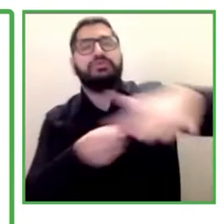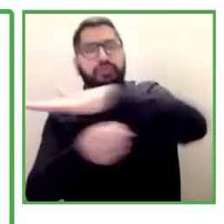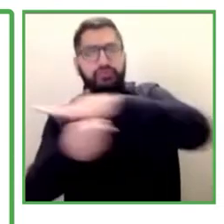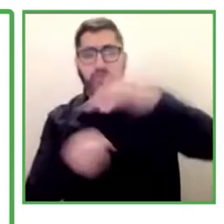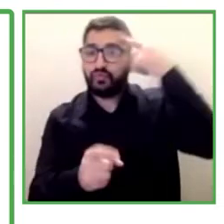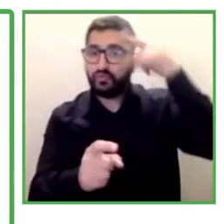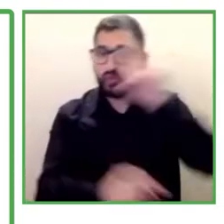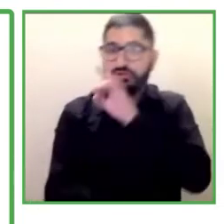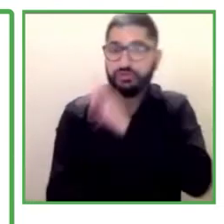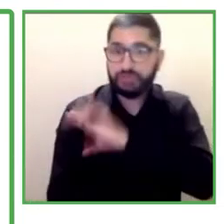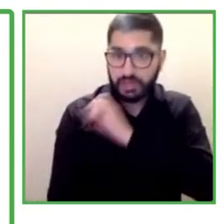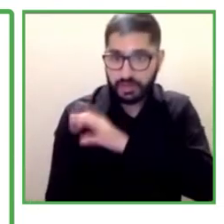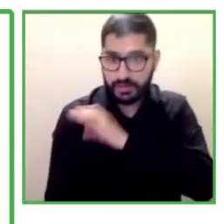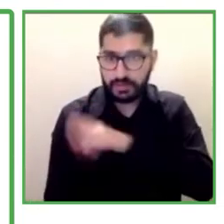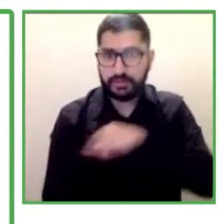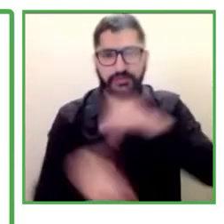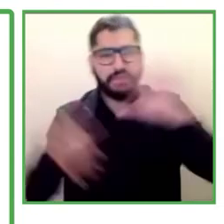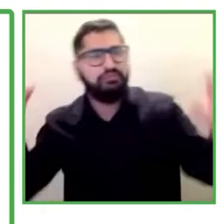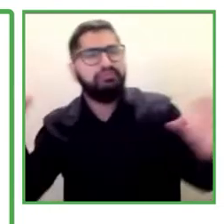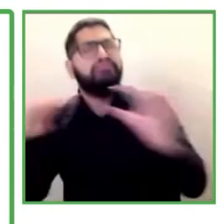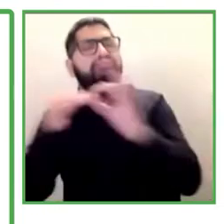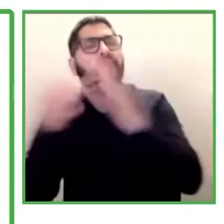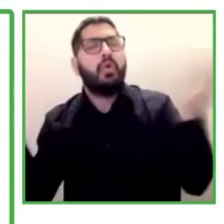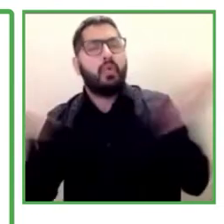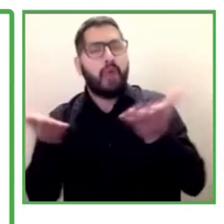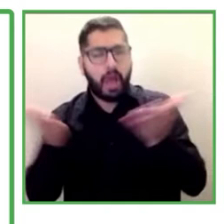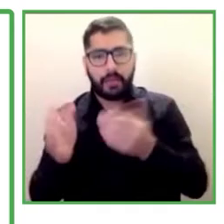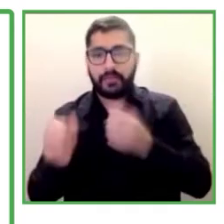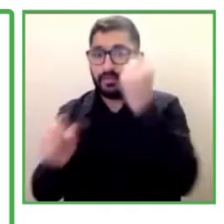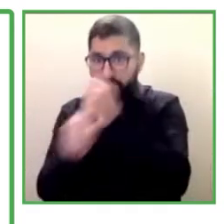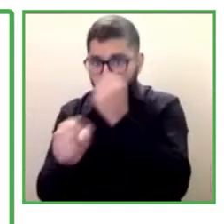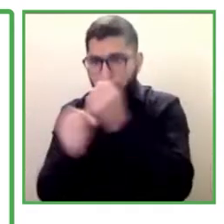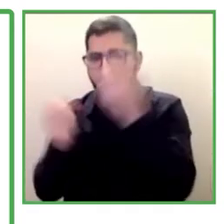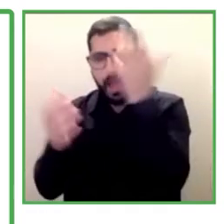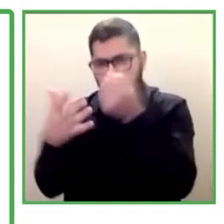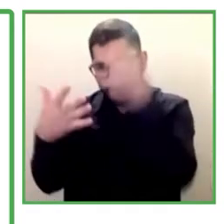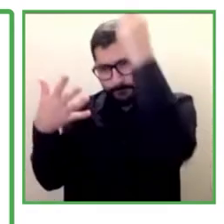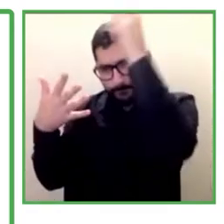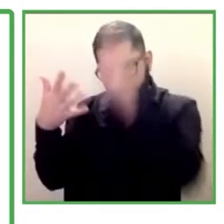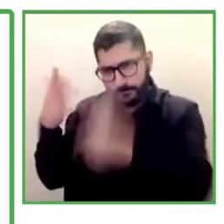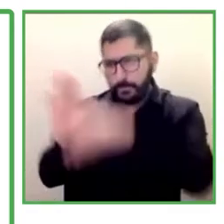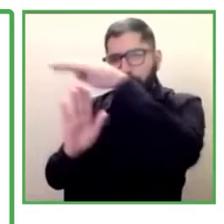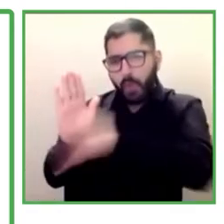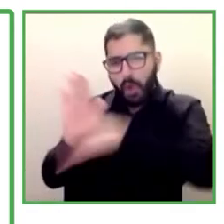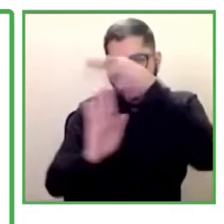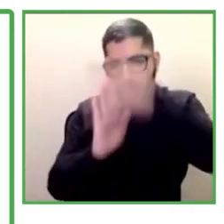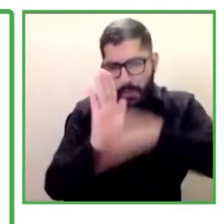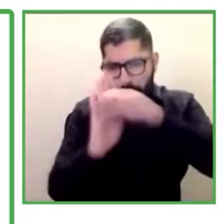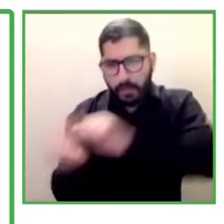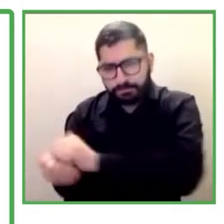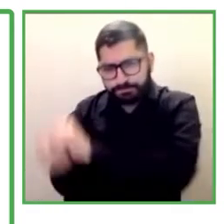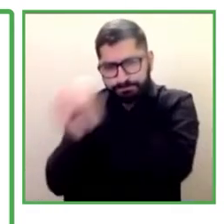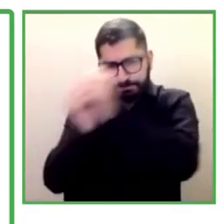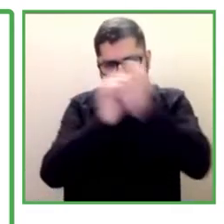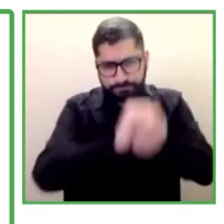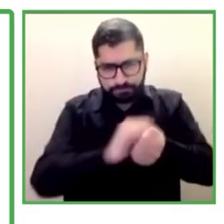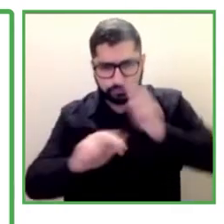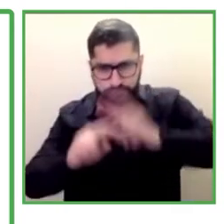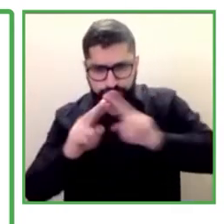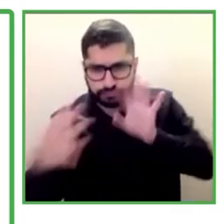poder evaluar cuál era el nivel de adaptación que había que hacer en relación al modelo que traíamos desde Colombia.